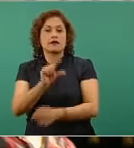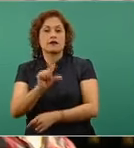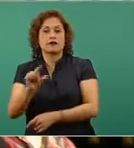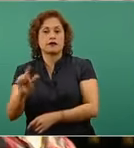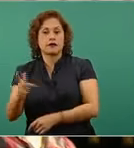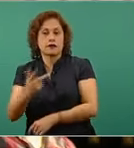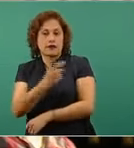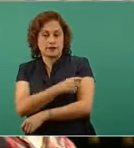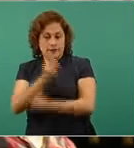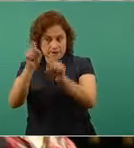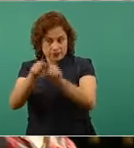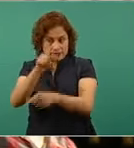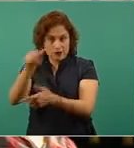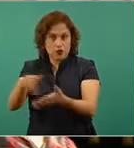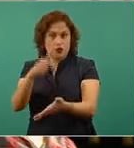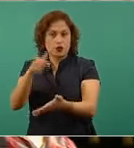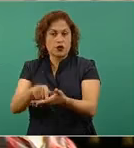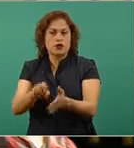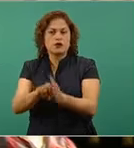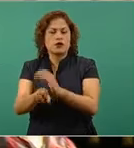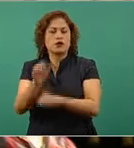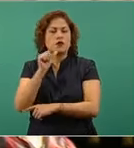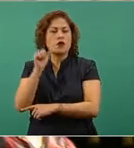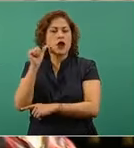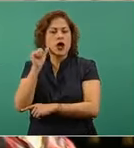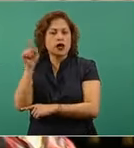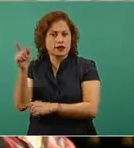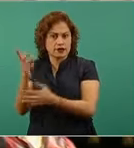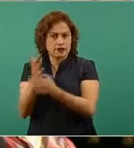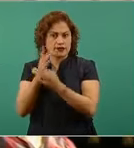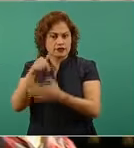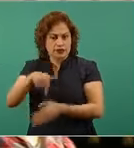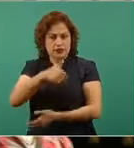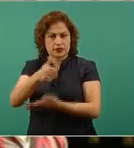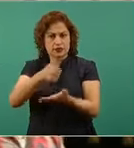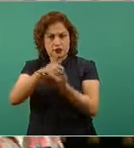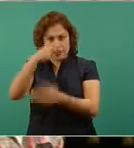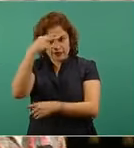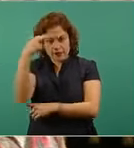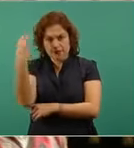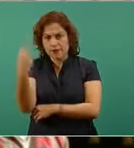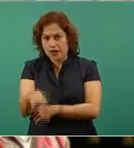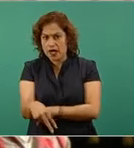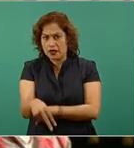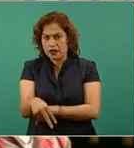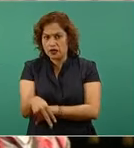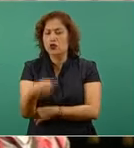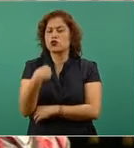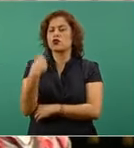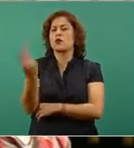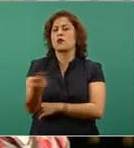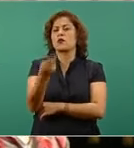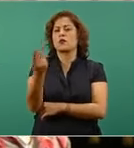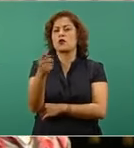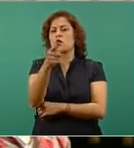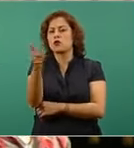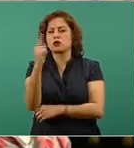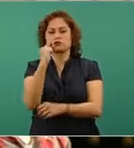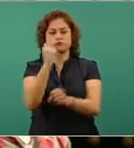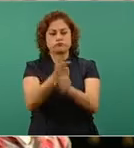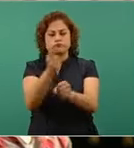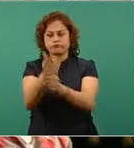Ayer destacaban un caso en la Ciudad de México. Bueno, hace unos días. ¿Cuánto es lo que han ustedes podido